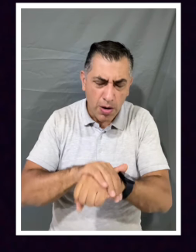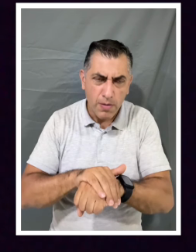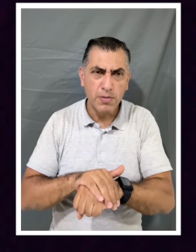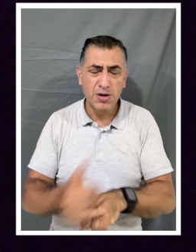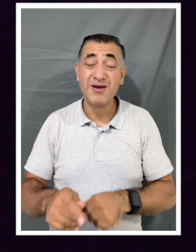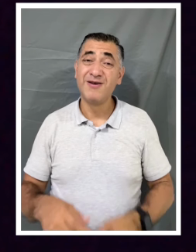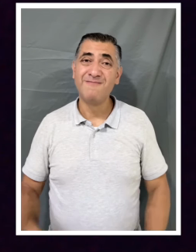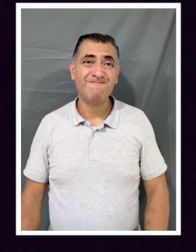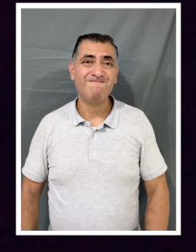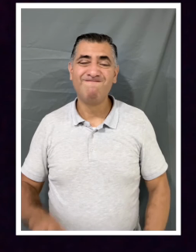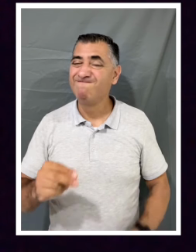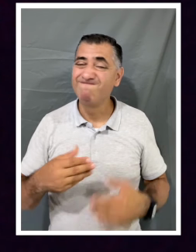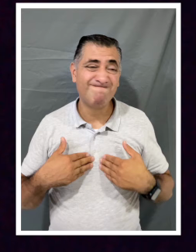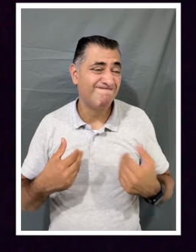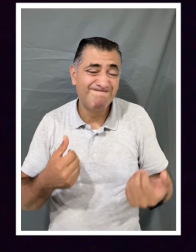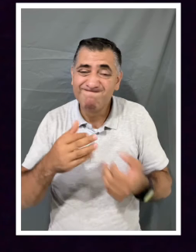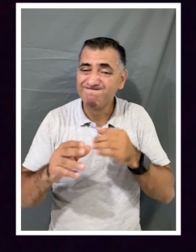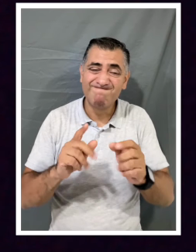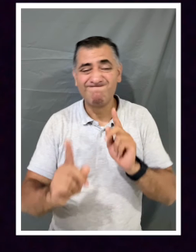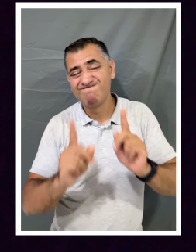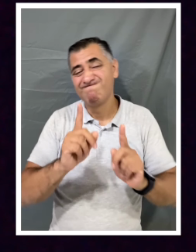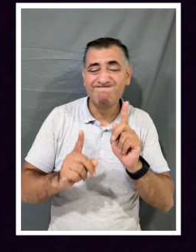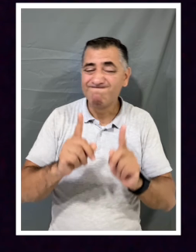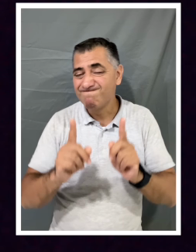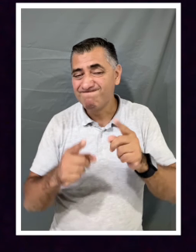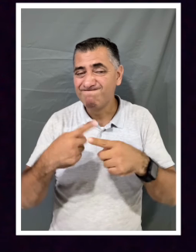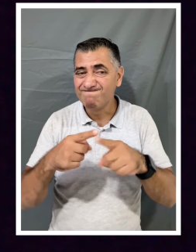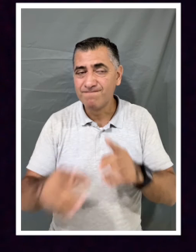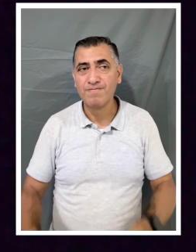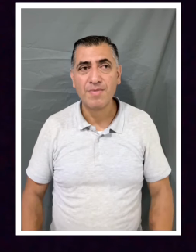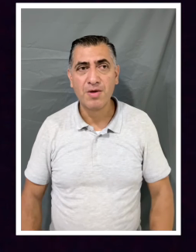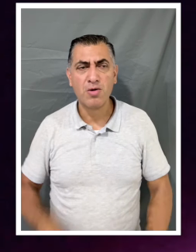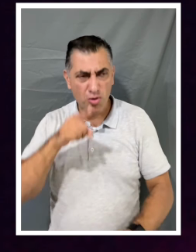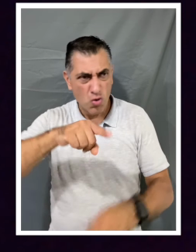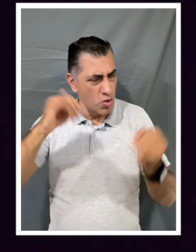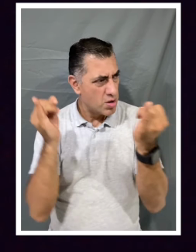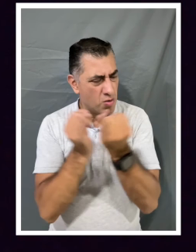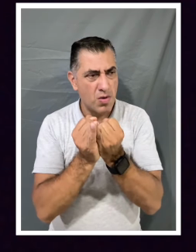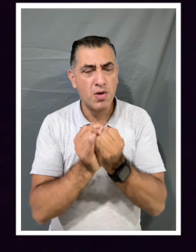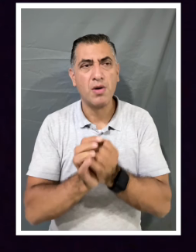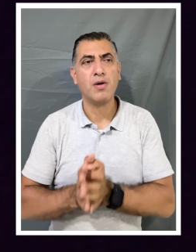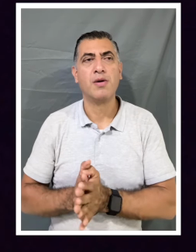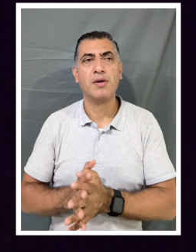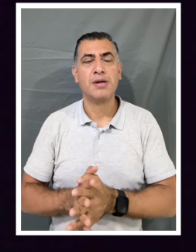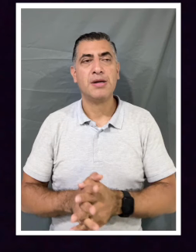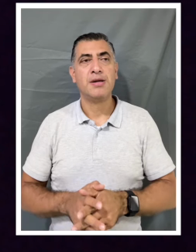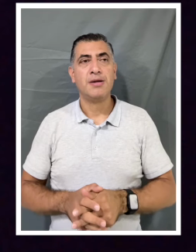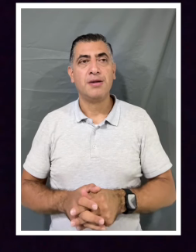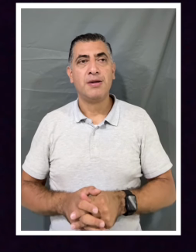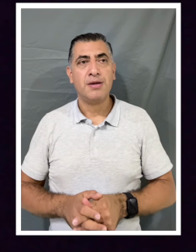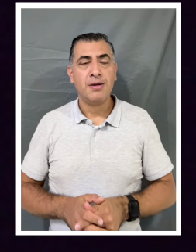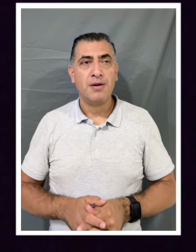qué no nos hemos puesto de acuerdo y si tú eres inmaduro te vas a enfocar solo en las doctrinas